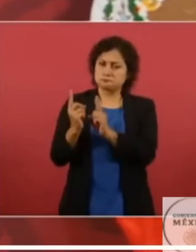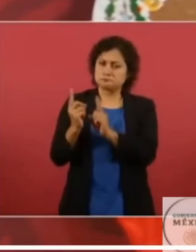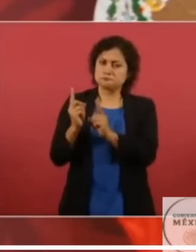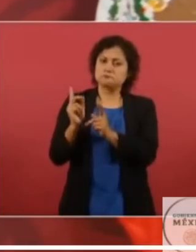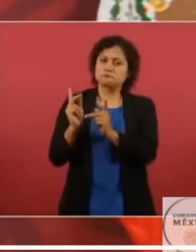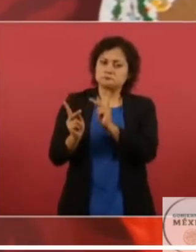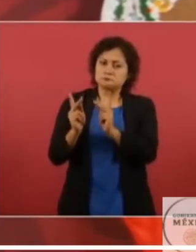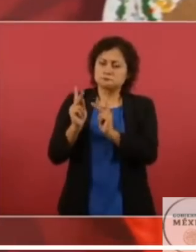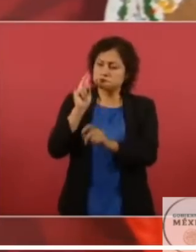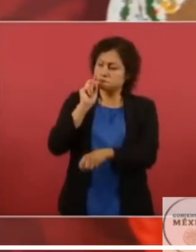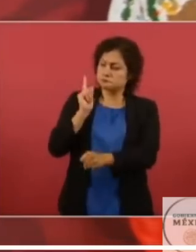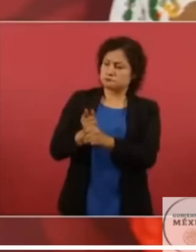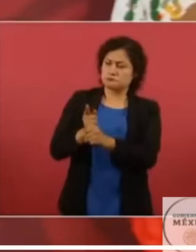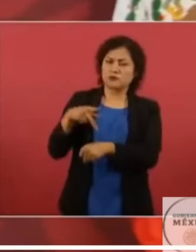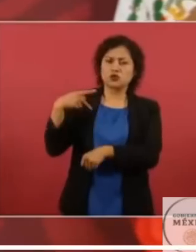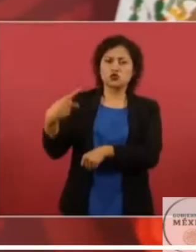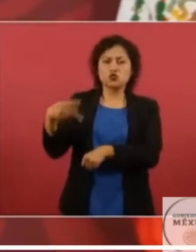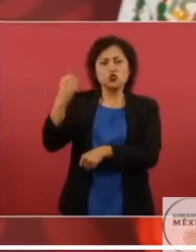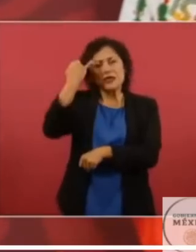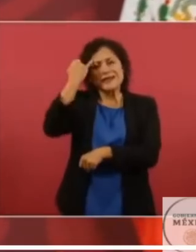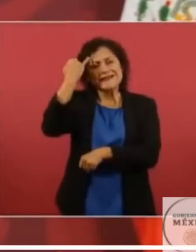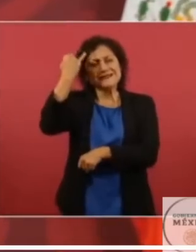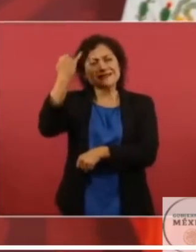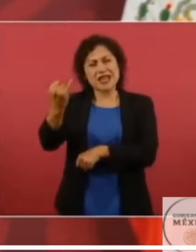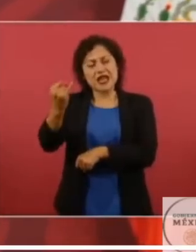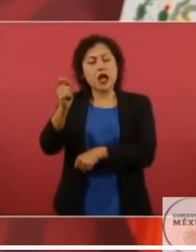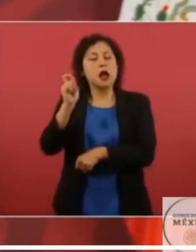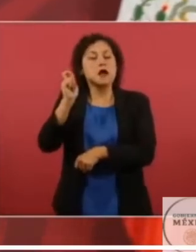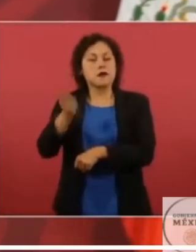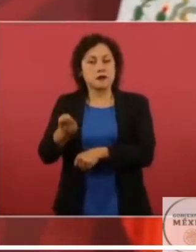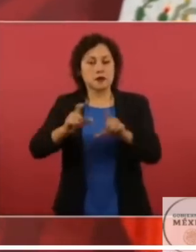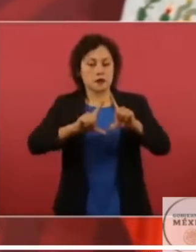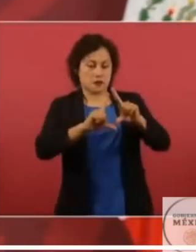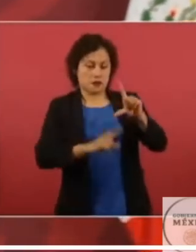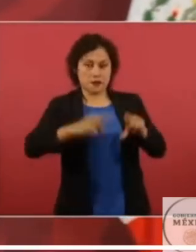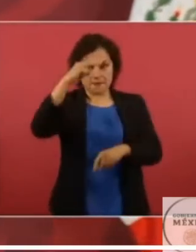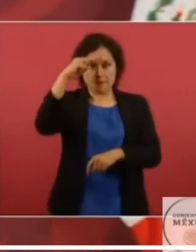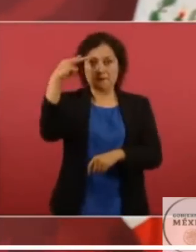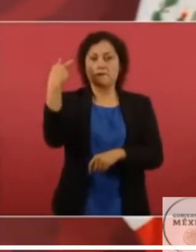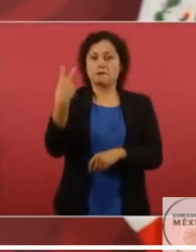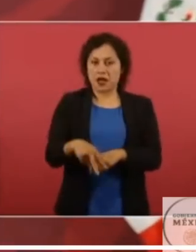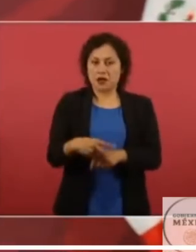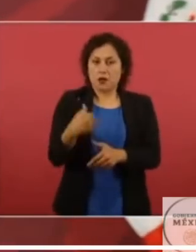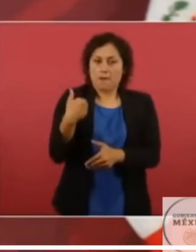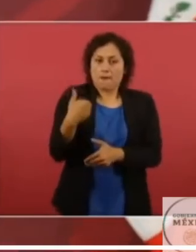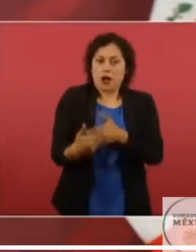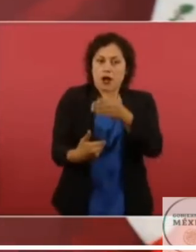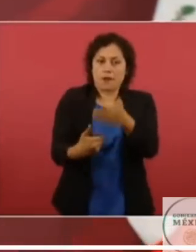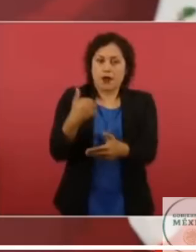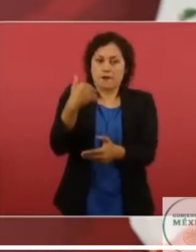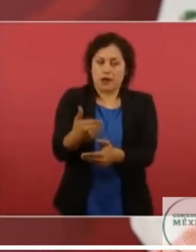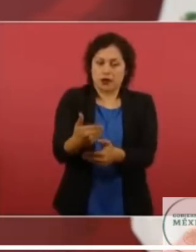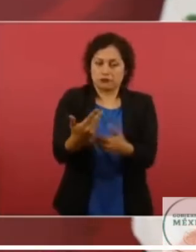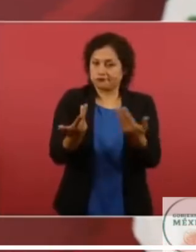Hace 2 días, un juez dictamina que suspende definitivamente el Tren Maya. La